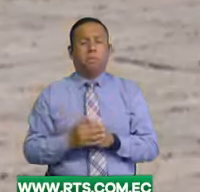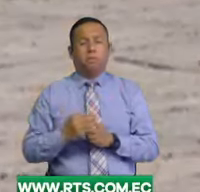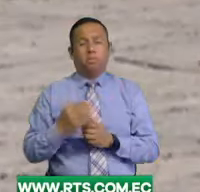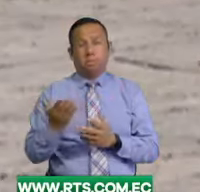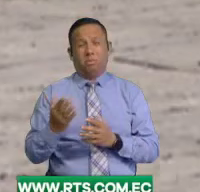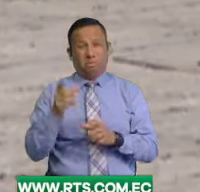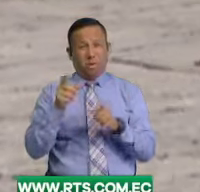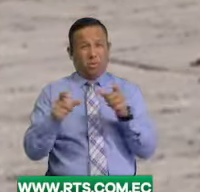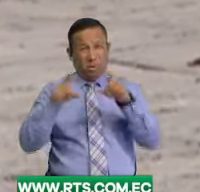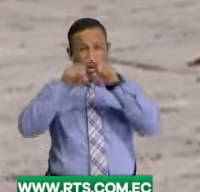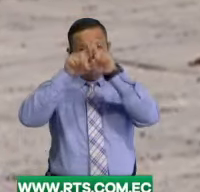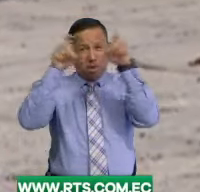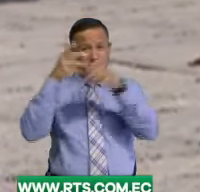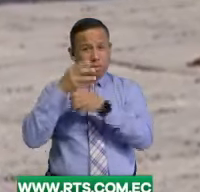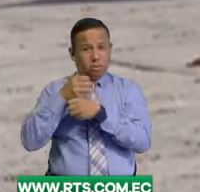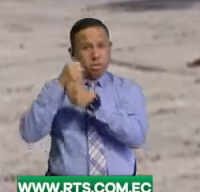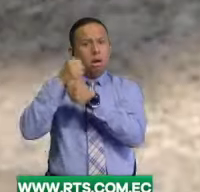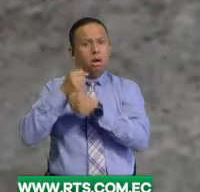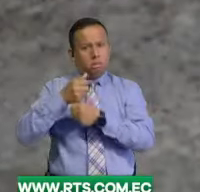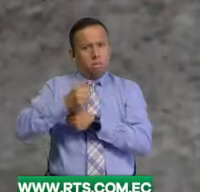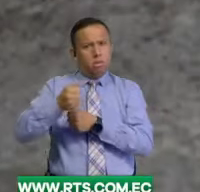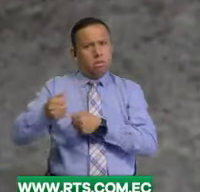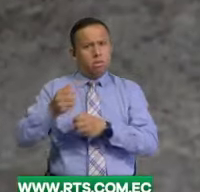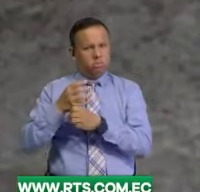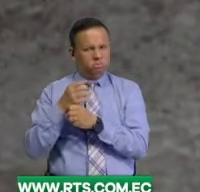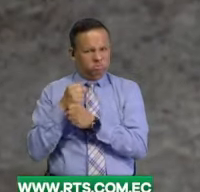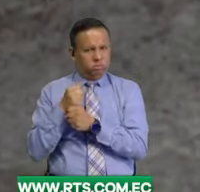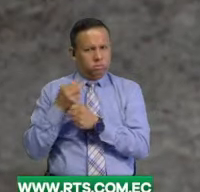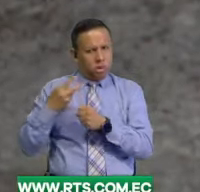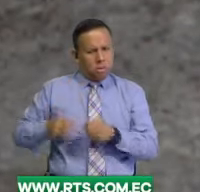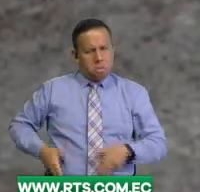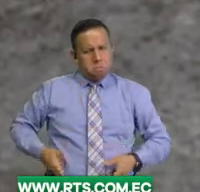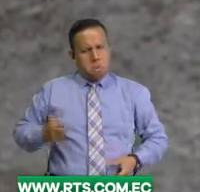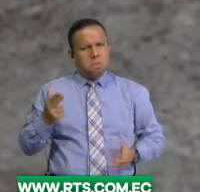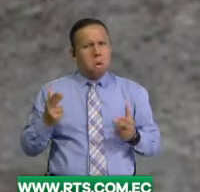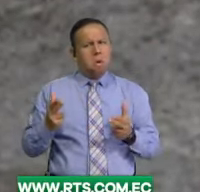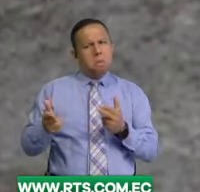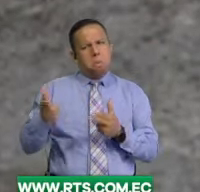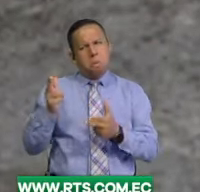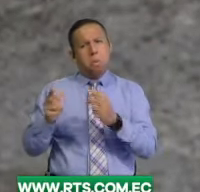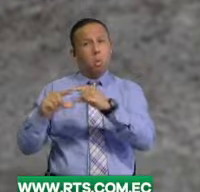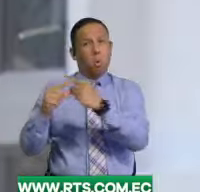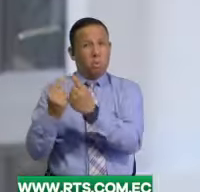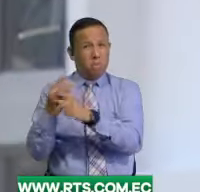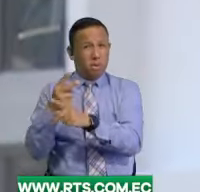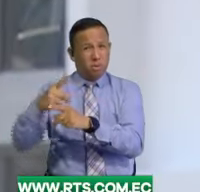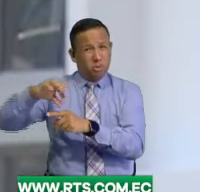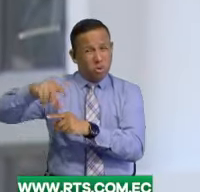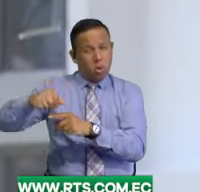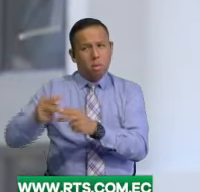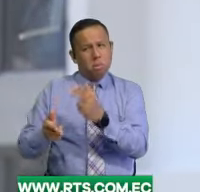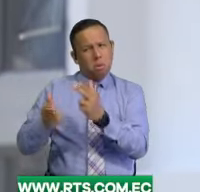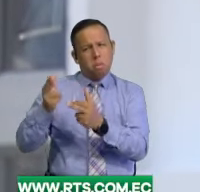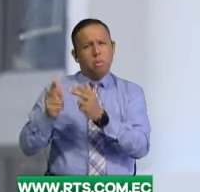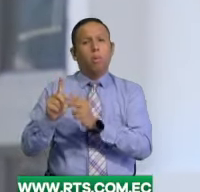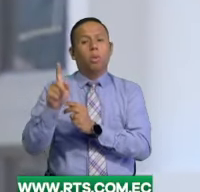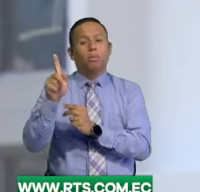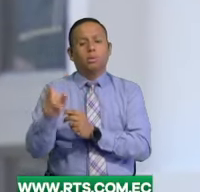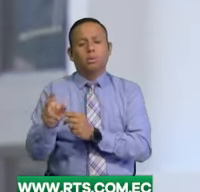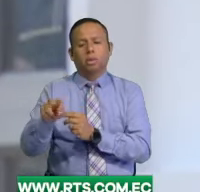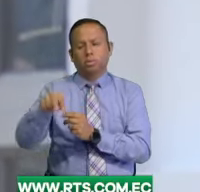empresa de seguridad también sacaron sus armas y se enfrentaron por segundos con el grupo delictivo. Uno de los antisociales quedó